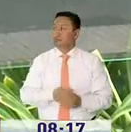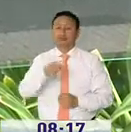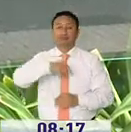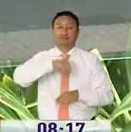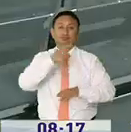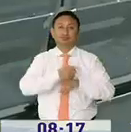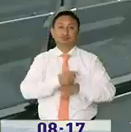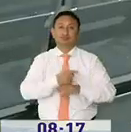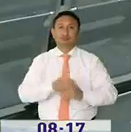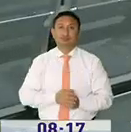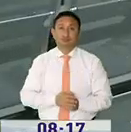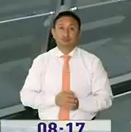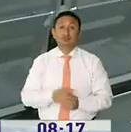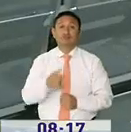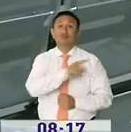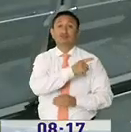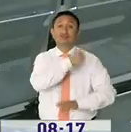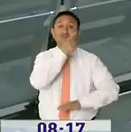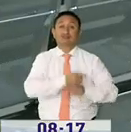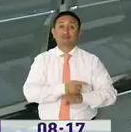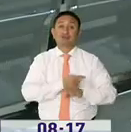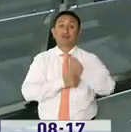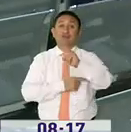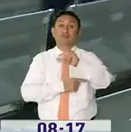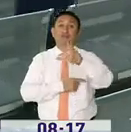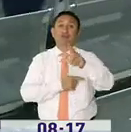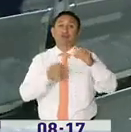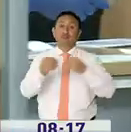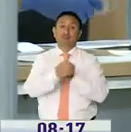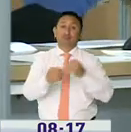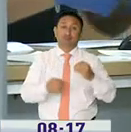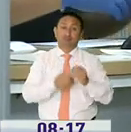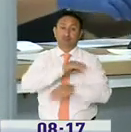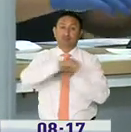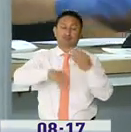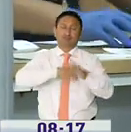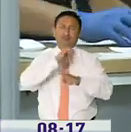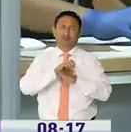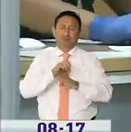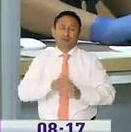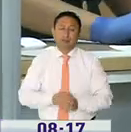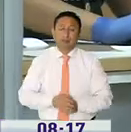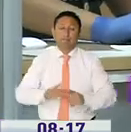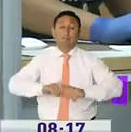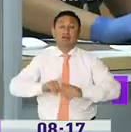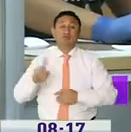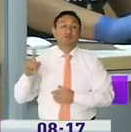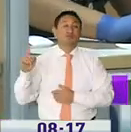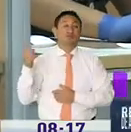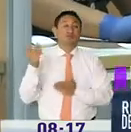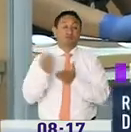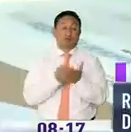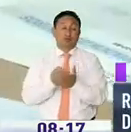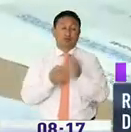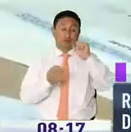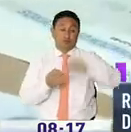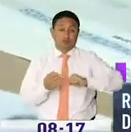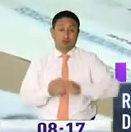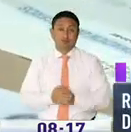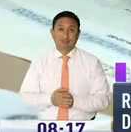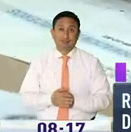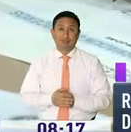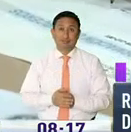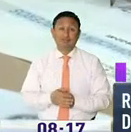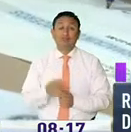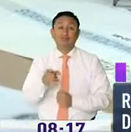excepción. Esta disposición será aplicada en 23 agencias a escala nacional, pero el único servicio que está disponible es para